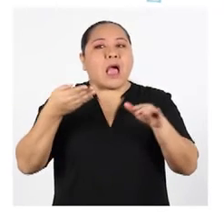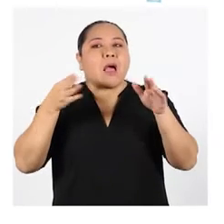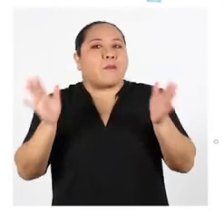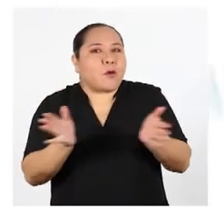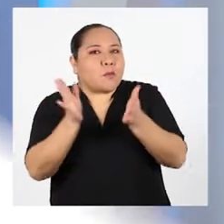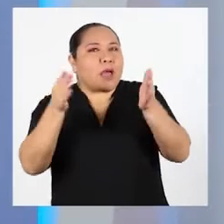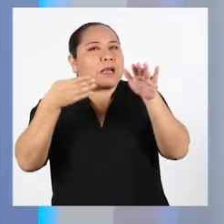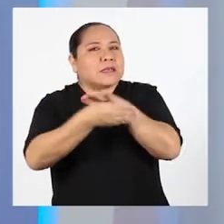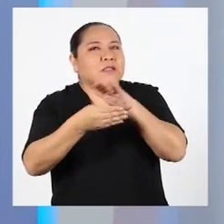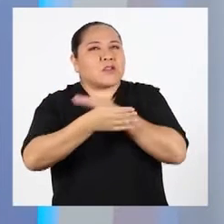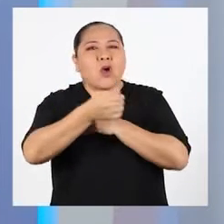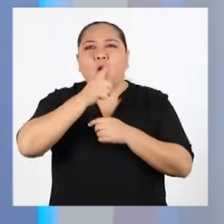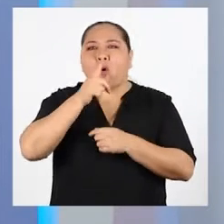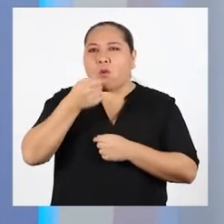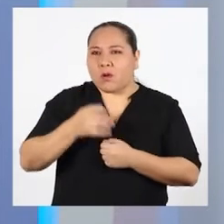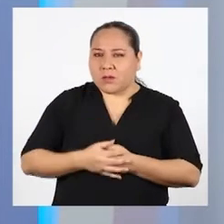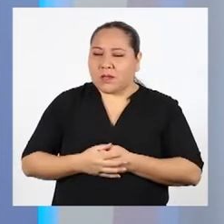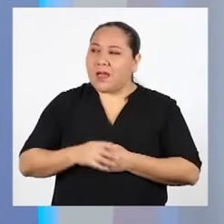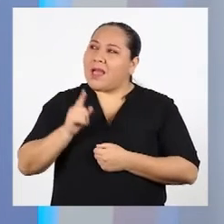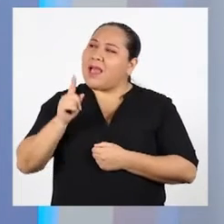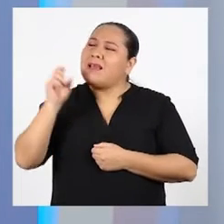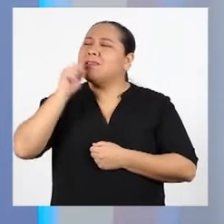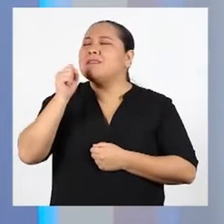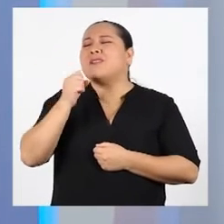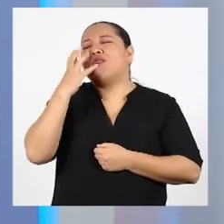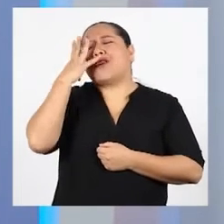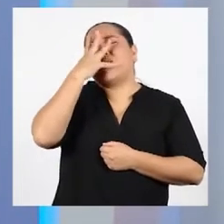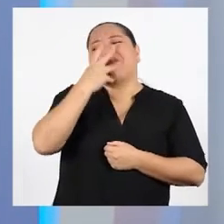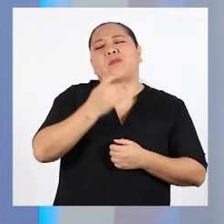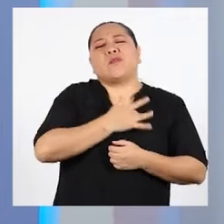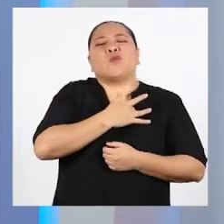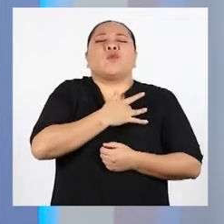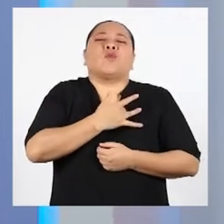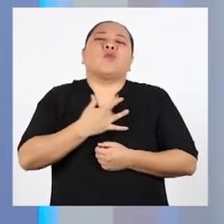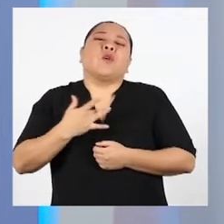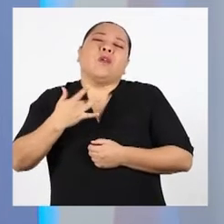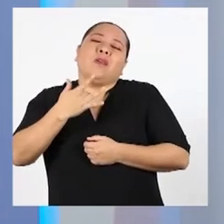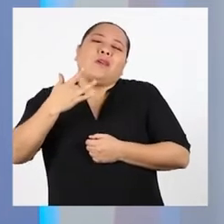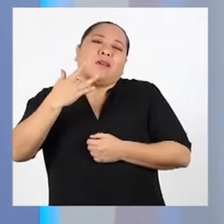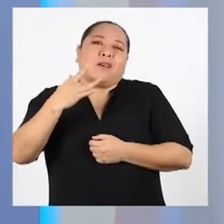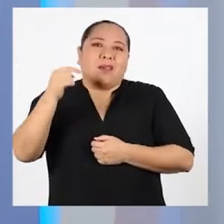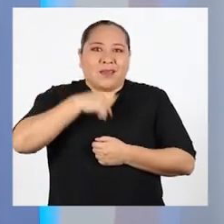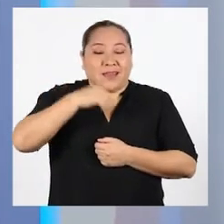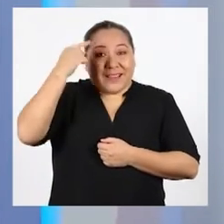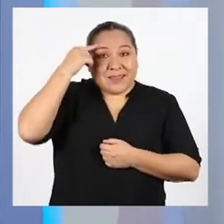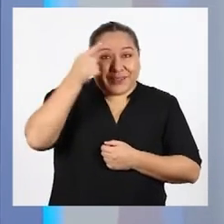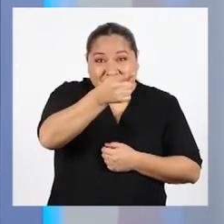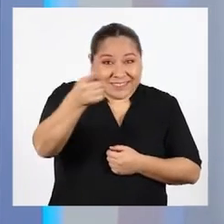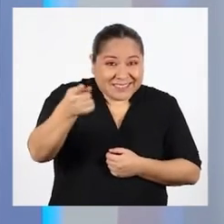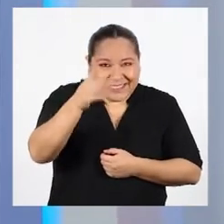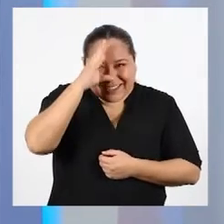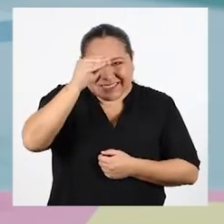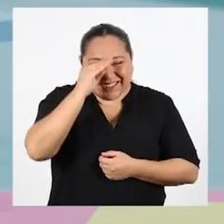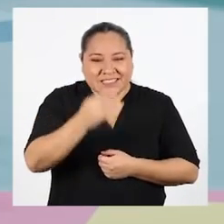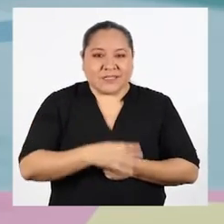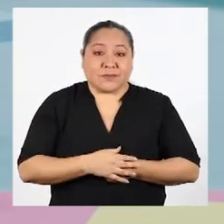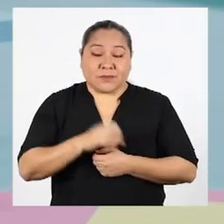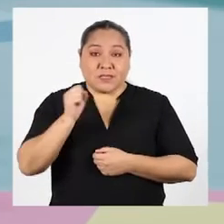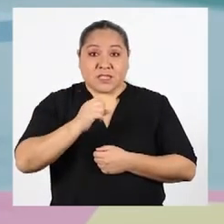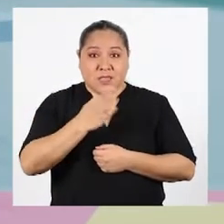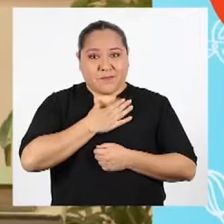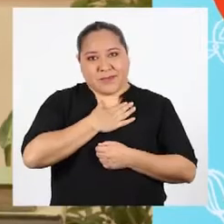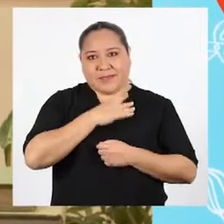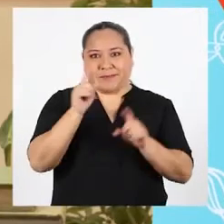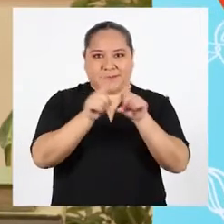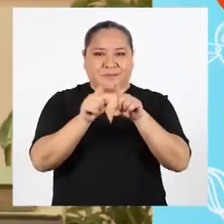potable? Sí, uno bello e inspirador, nacido del corazón y la mente de ustedes, chicas y chicos. Y